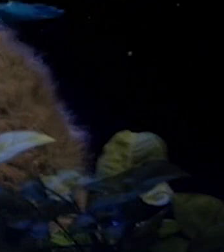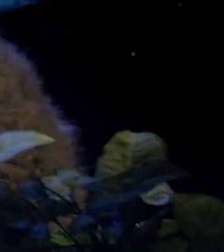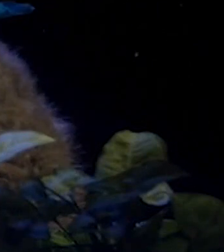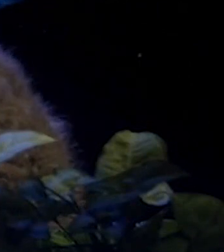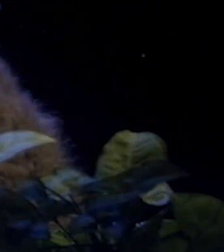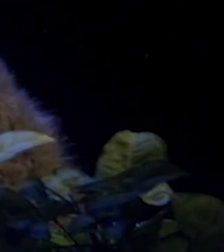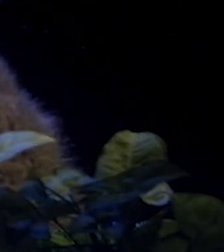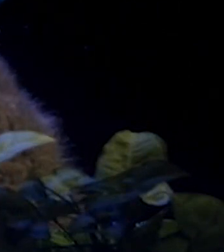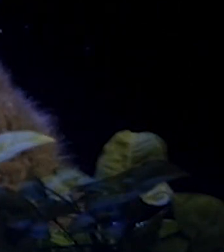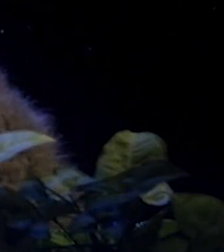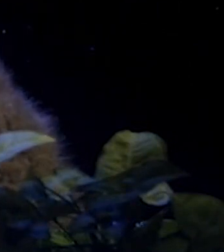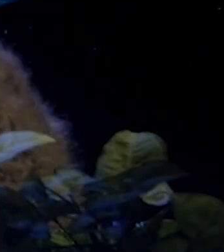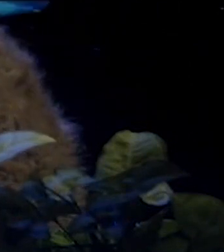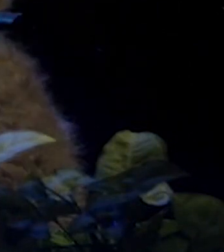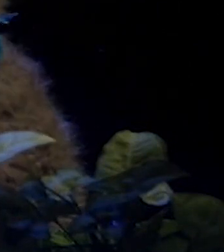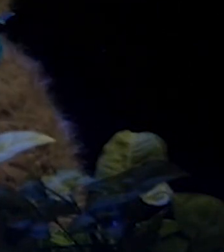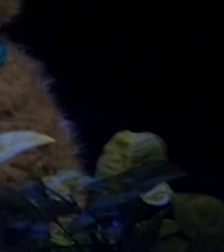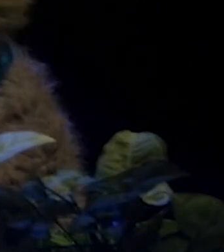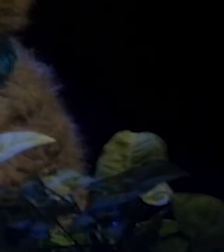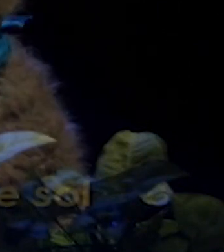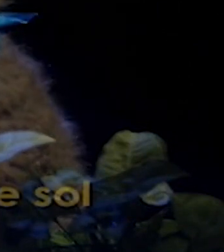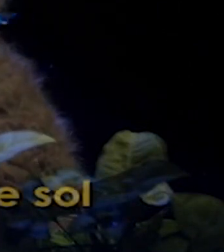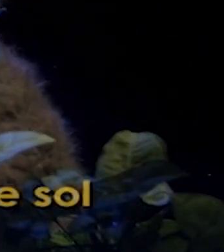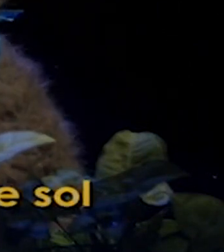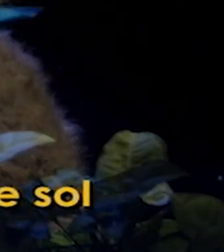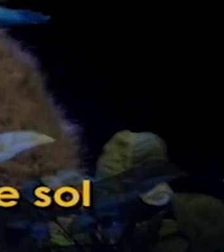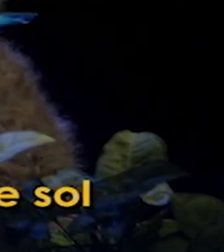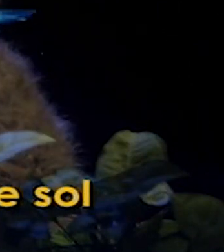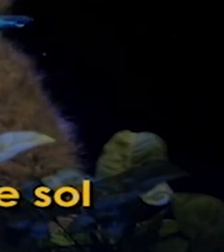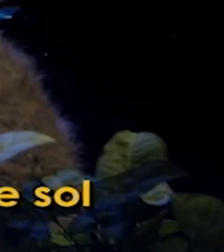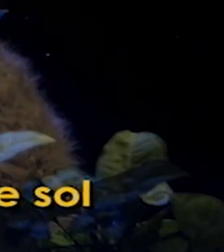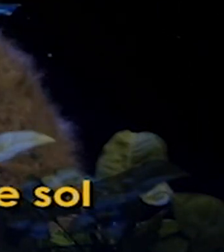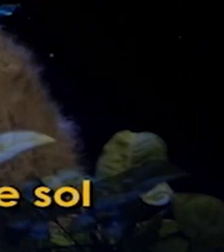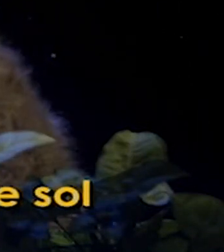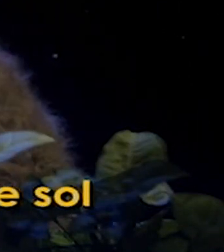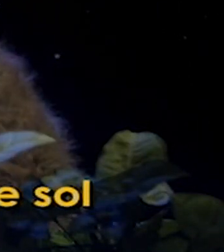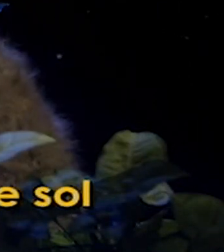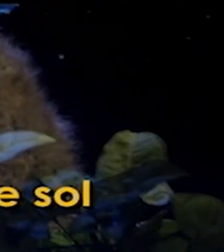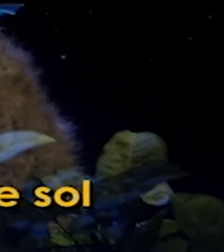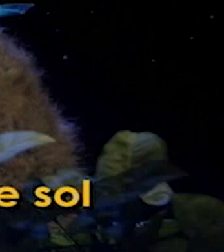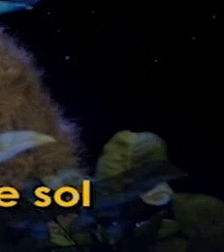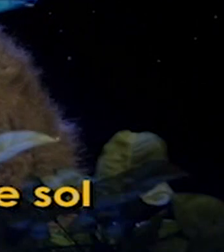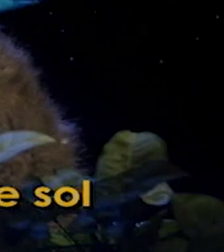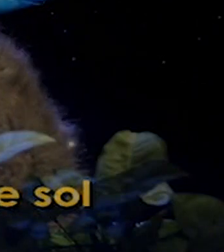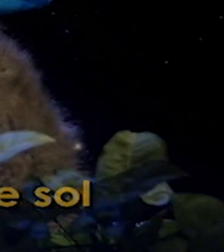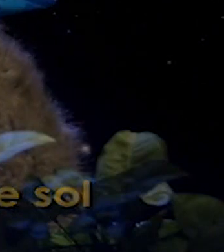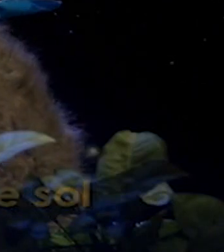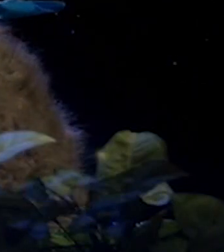recuerda agradecer por un día más de sol.